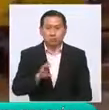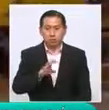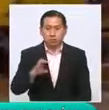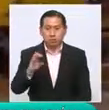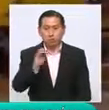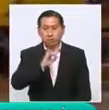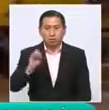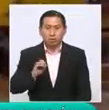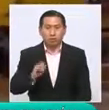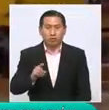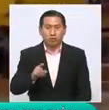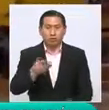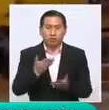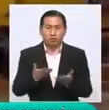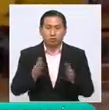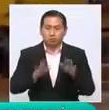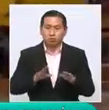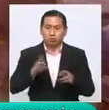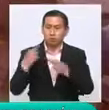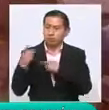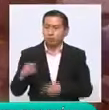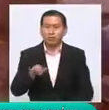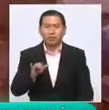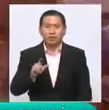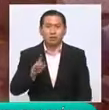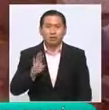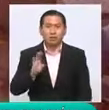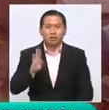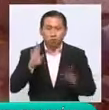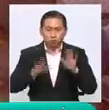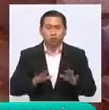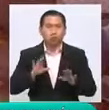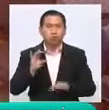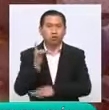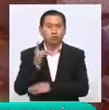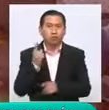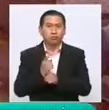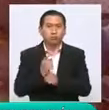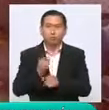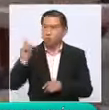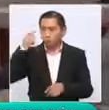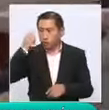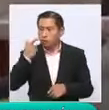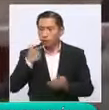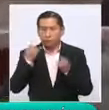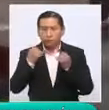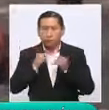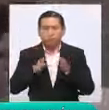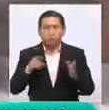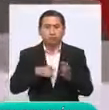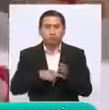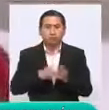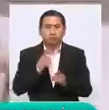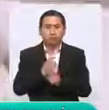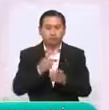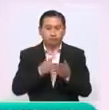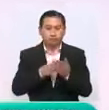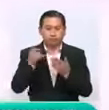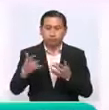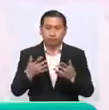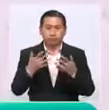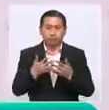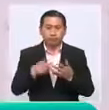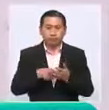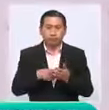de extracción de litio es de la estatal YLB y de la población boliviana. Asimismo, el gobierno nacional socializará el proyecto de industrialización de